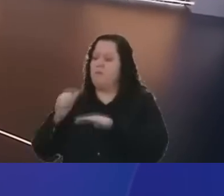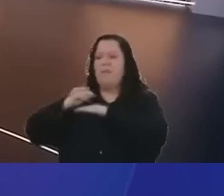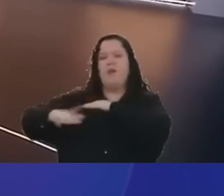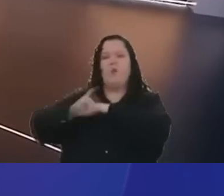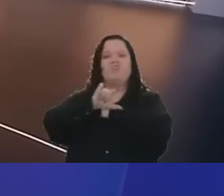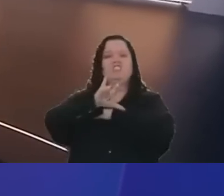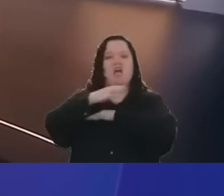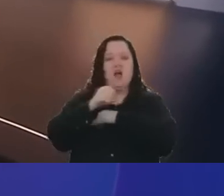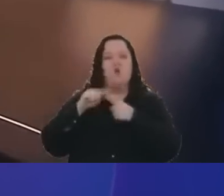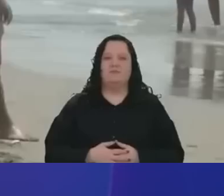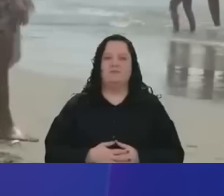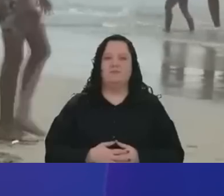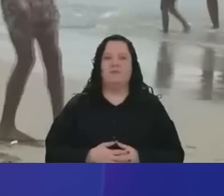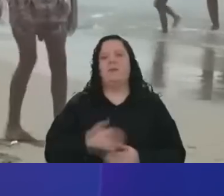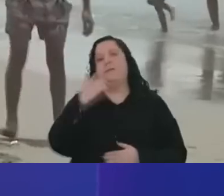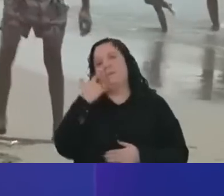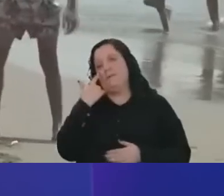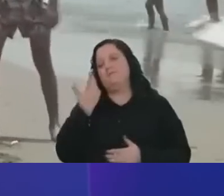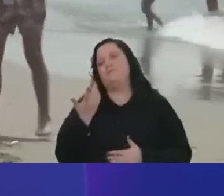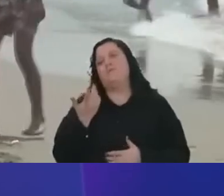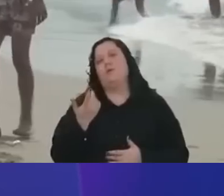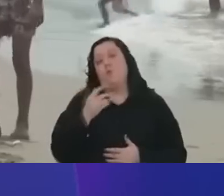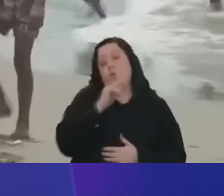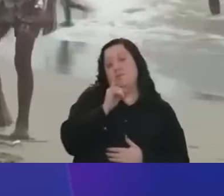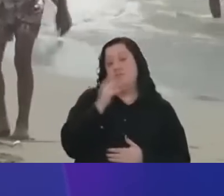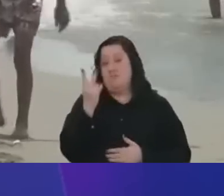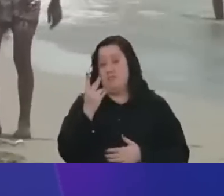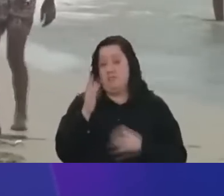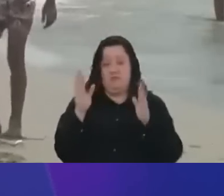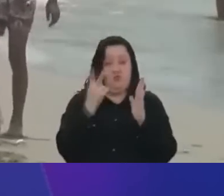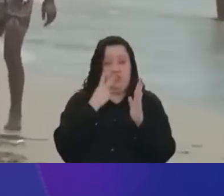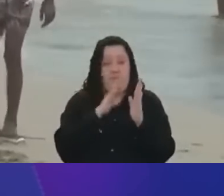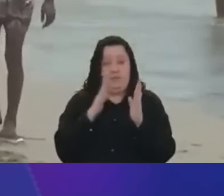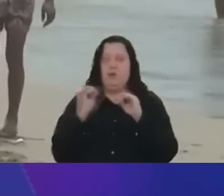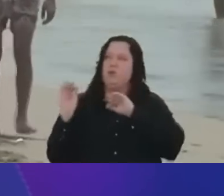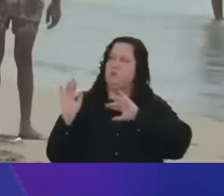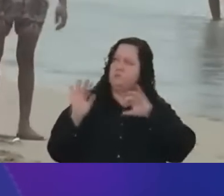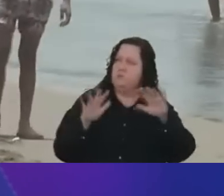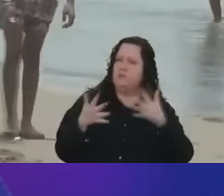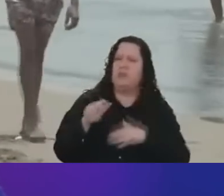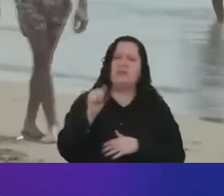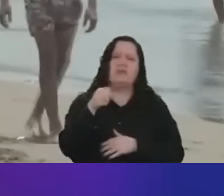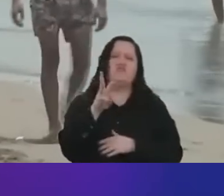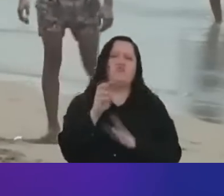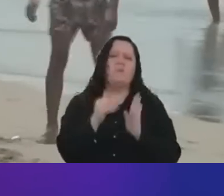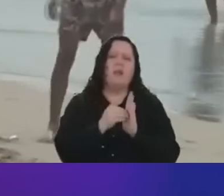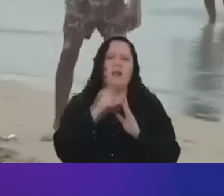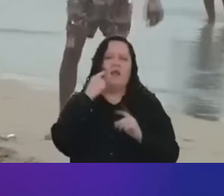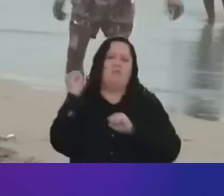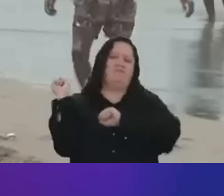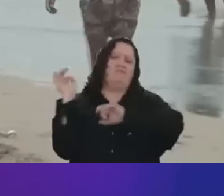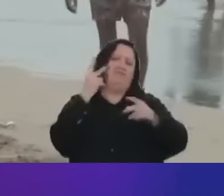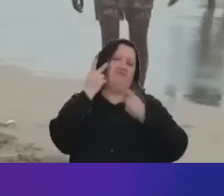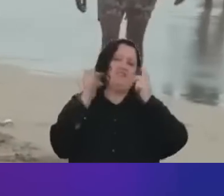de Huanchaco, Ladrilleros y La Bocana. Solamente entre jueves y Viernes Santo hay llegado por lo menos 18 mil